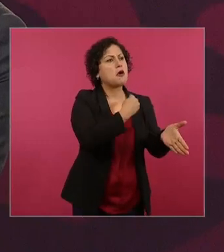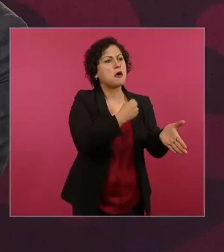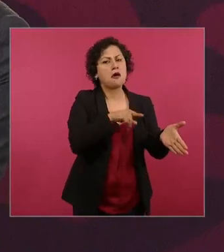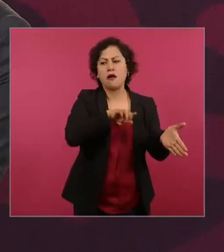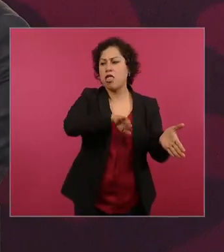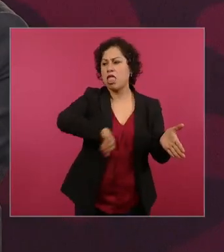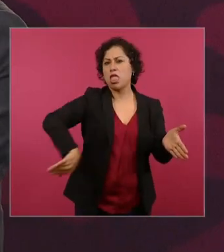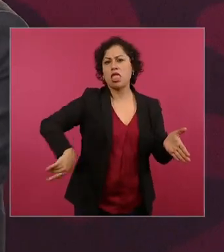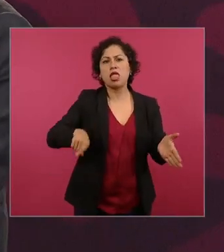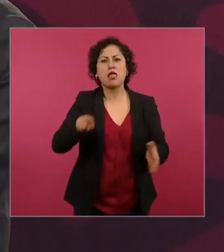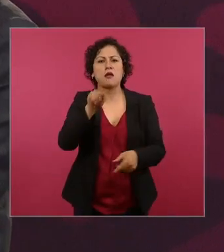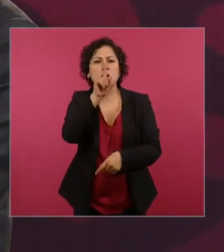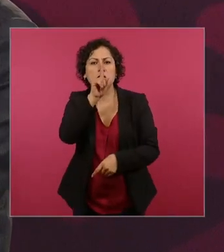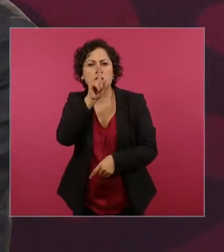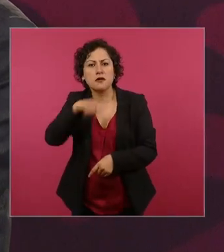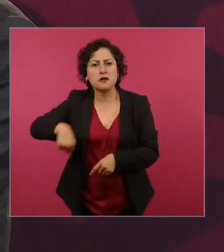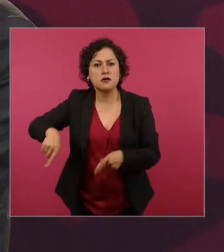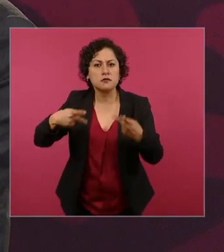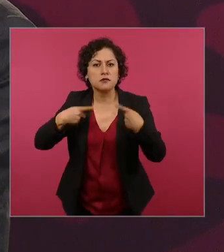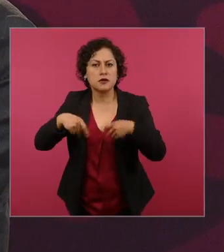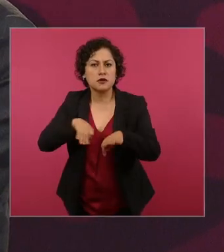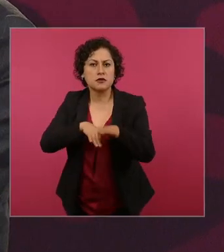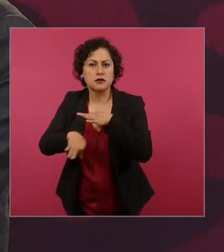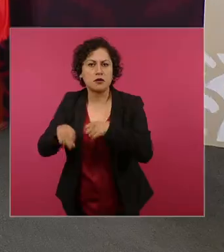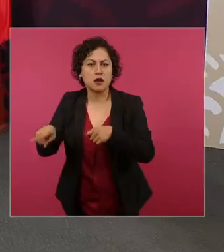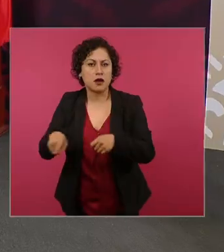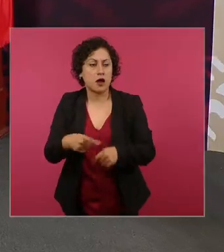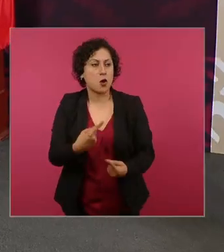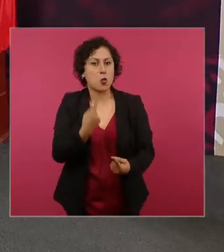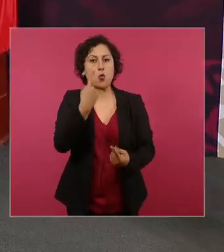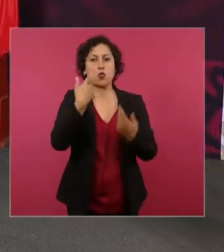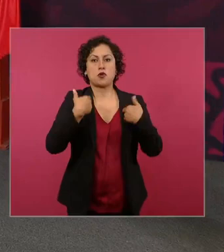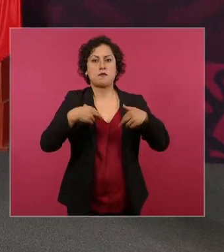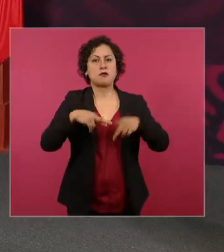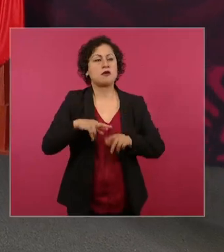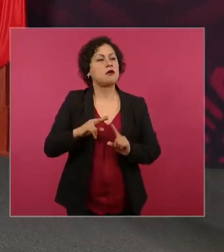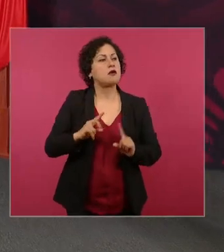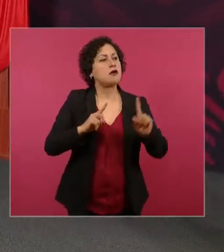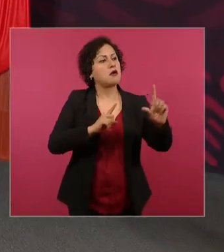informarle a los trabajadores. Ahora,